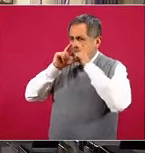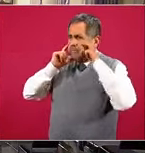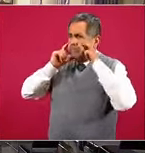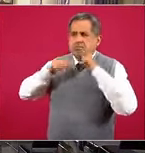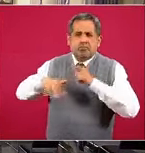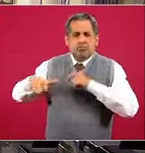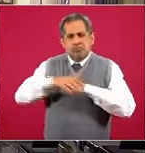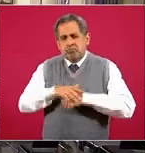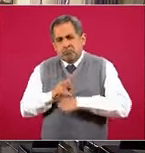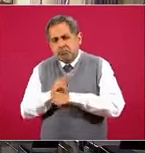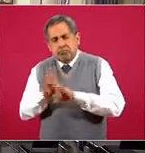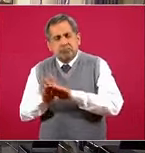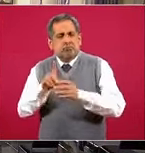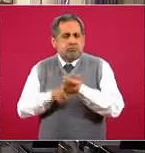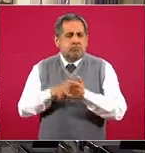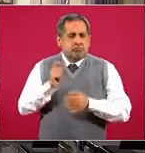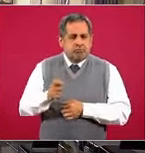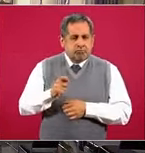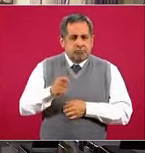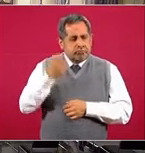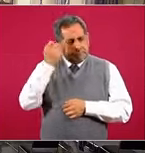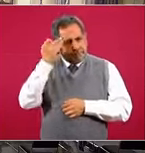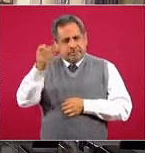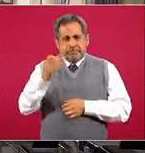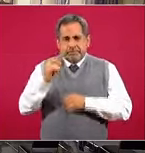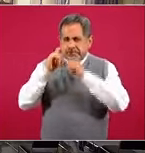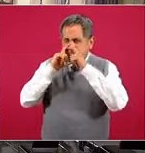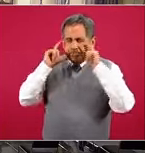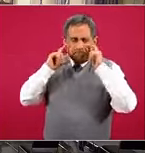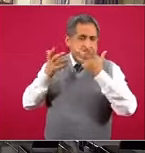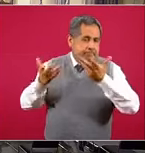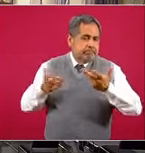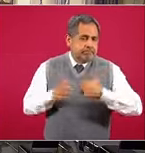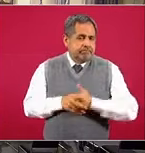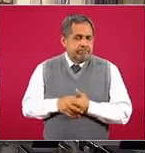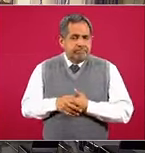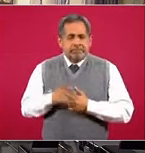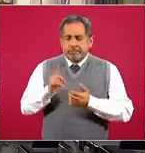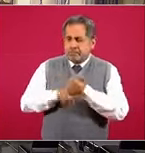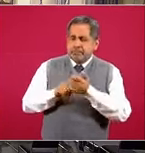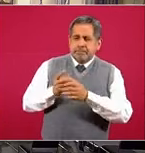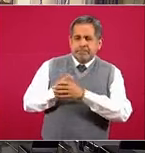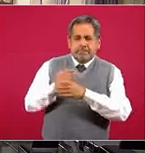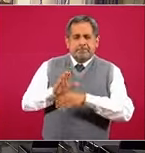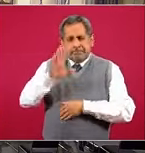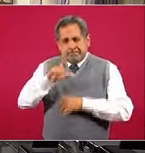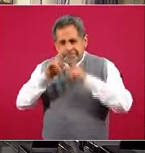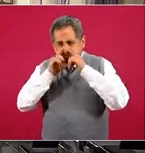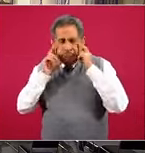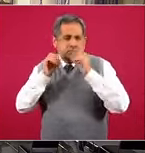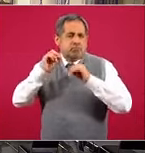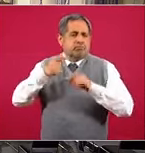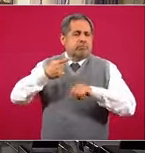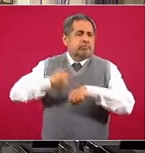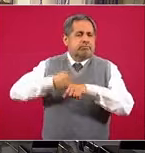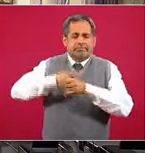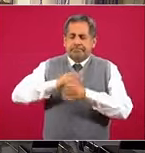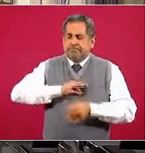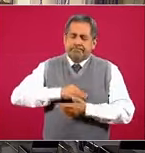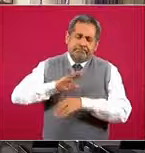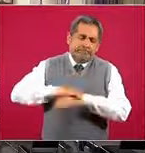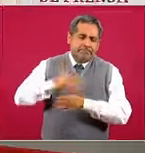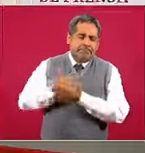ecosistema, vigilábamos la temporada de influenza, enfermedad tipo influenza e infección respiratoria aguda grave, como